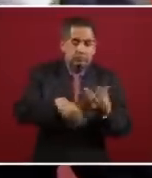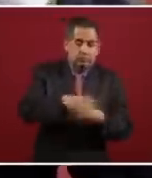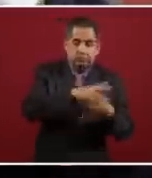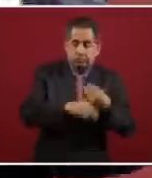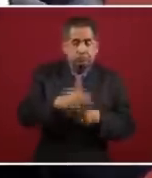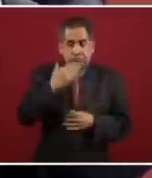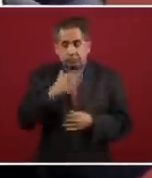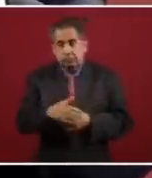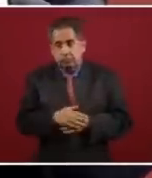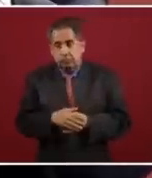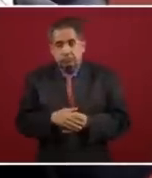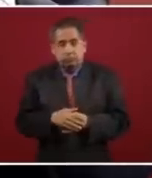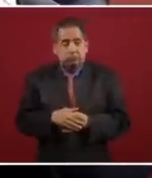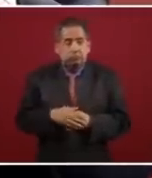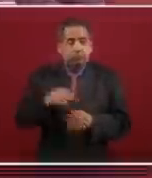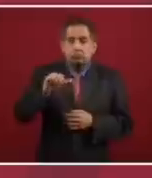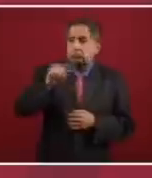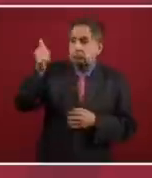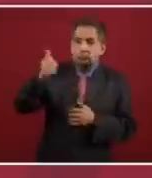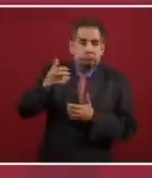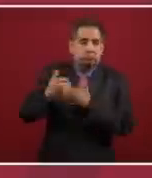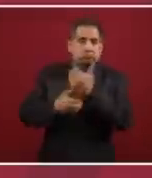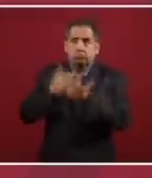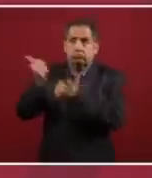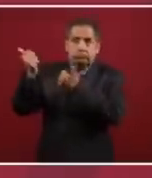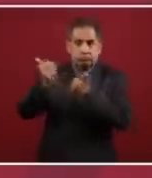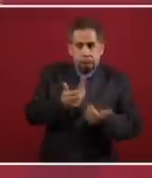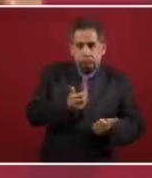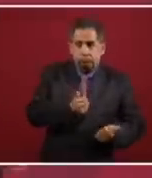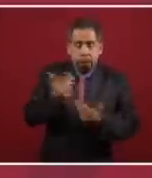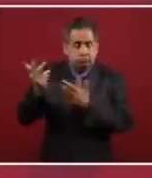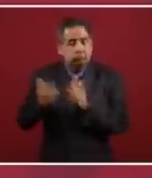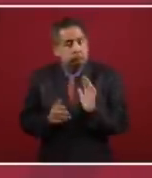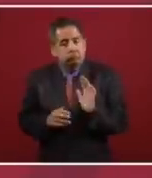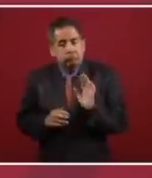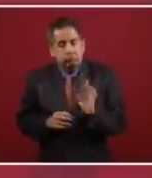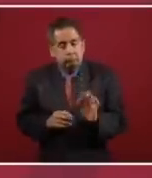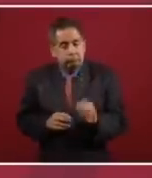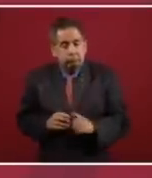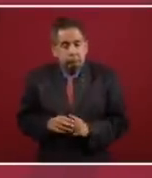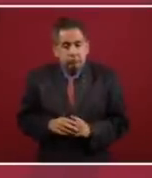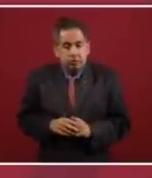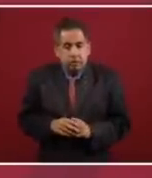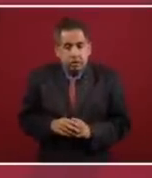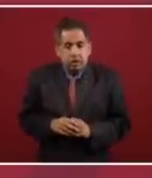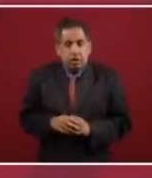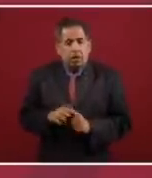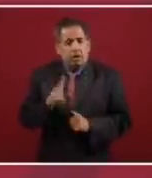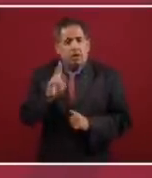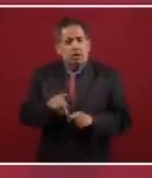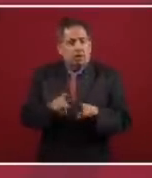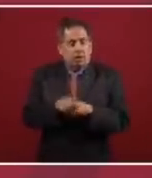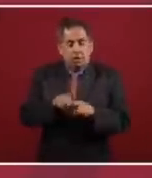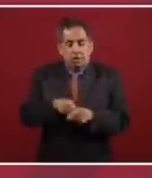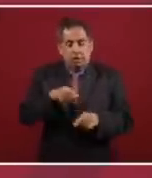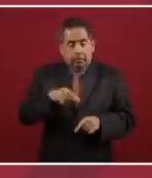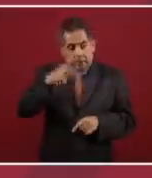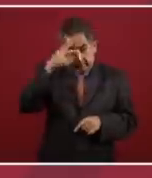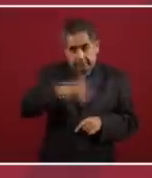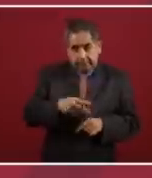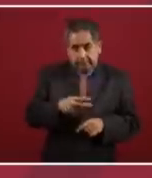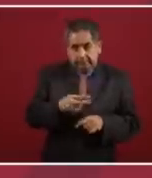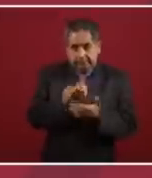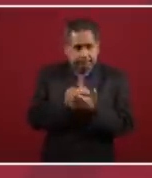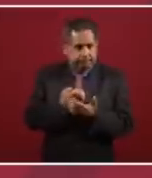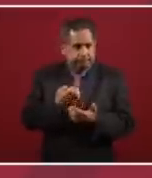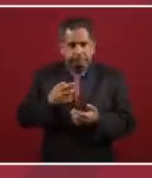y el del comercio exterior. O sea, así como el motor de la economía popular está